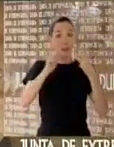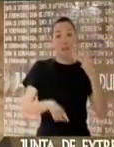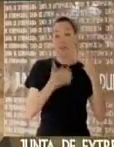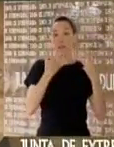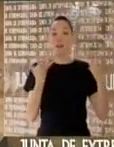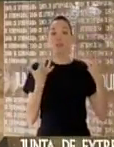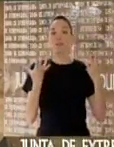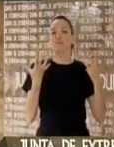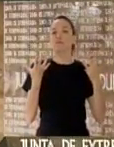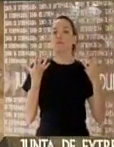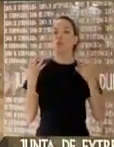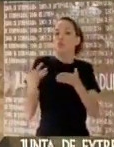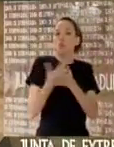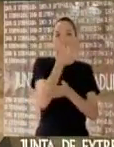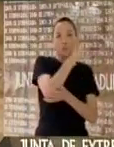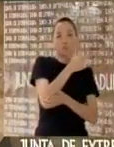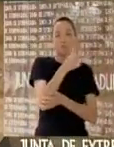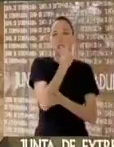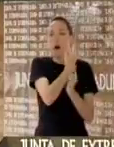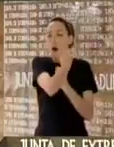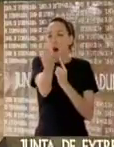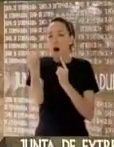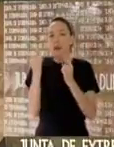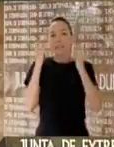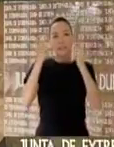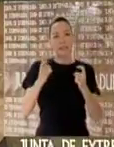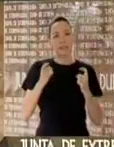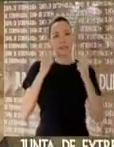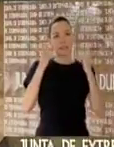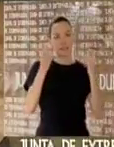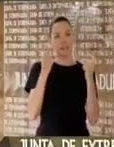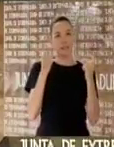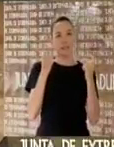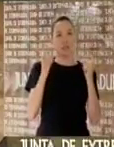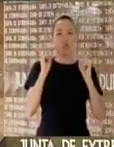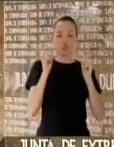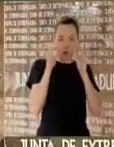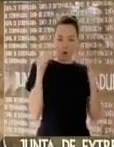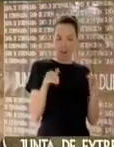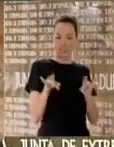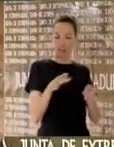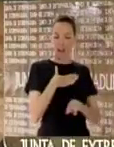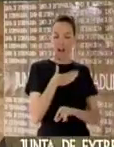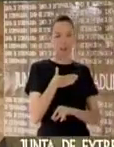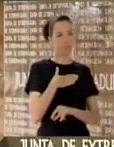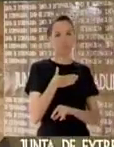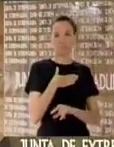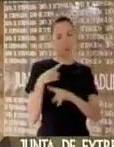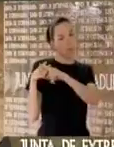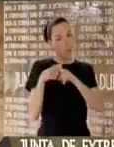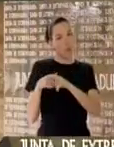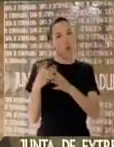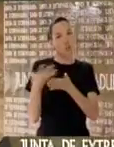el esfuerzo que todos y cada uno tenemos que hacer por construir lo que compartimos y no solo lo que es propio, porque es mucho lo que compartimos y lo que le